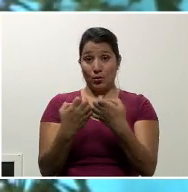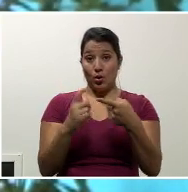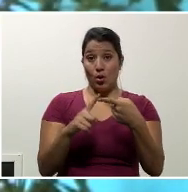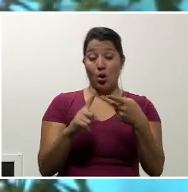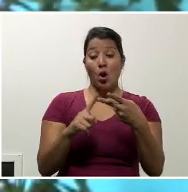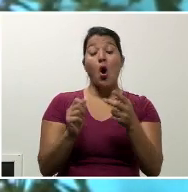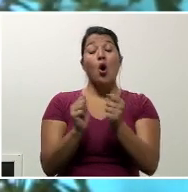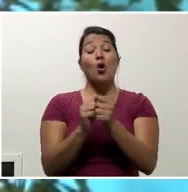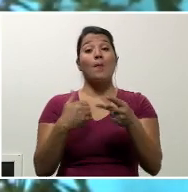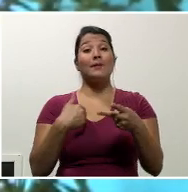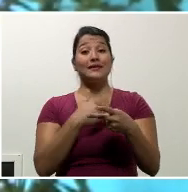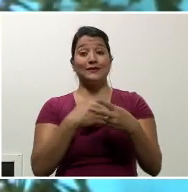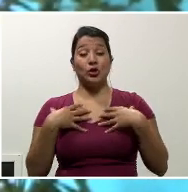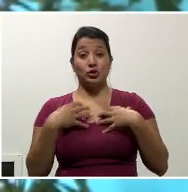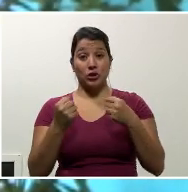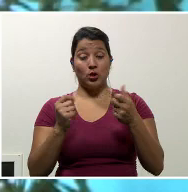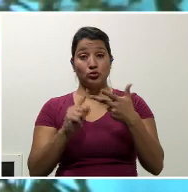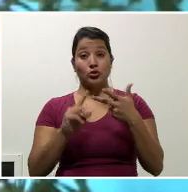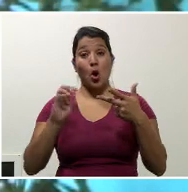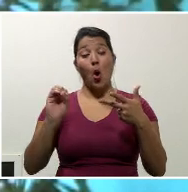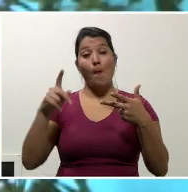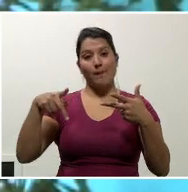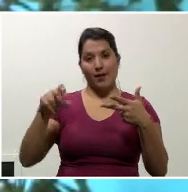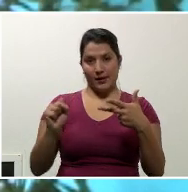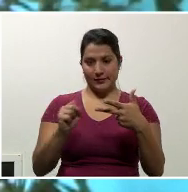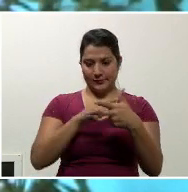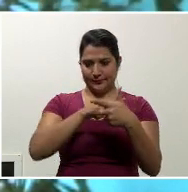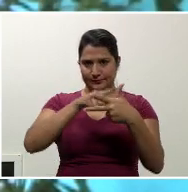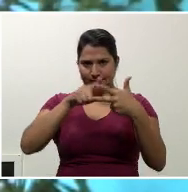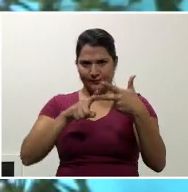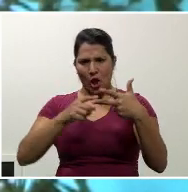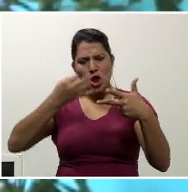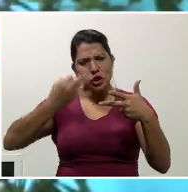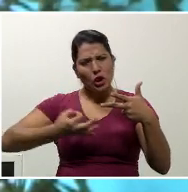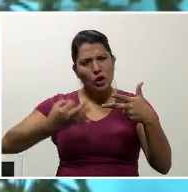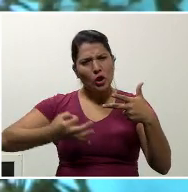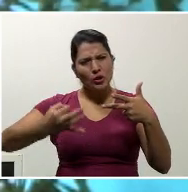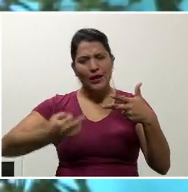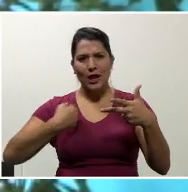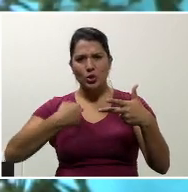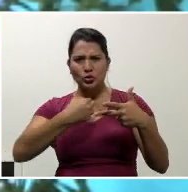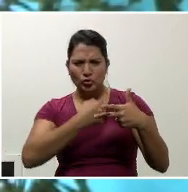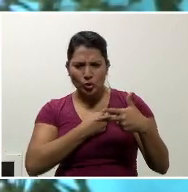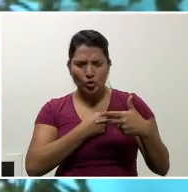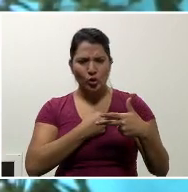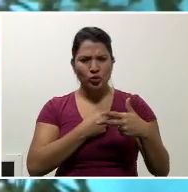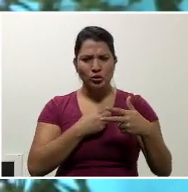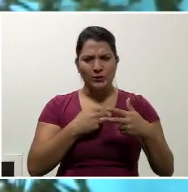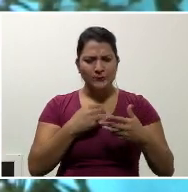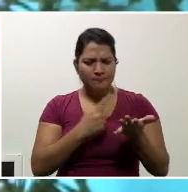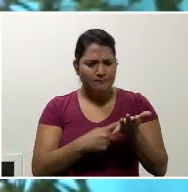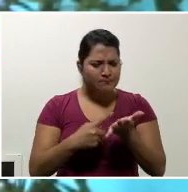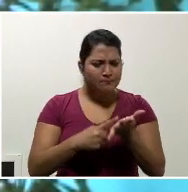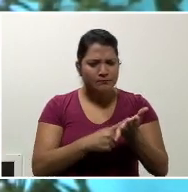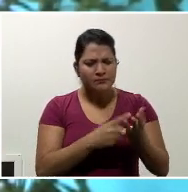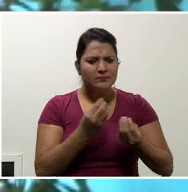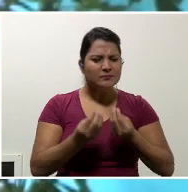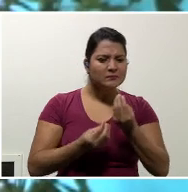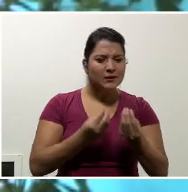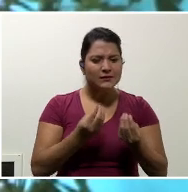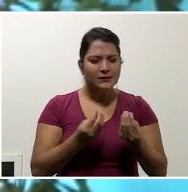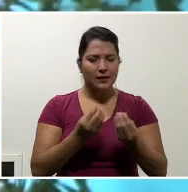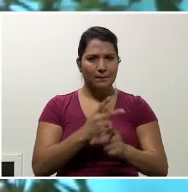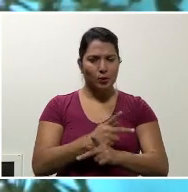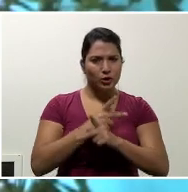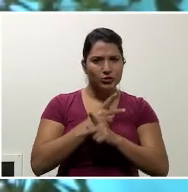Salud, la OPS y la Caja Costarricense de Seguro Social, donde todos los días se revisan los lineamientos. Se han estado dando capacitaciones vía teleconferencia a